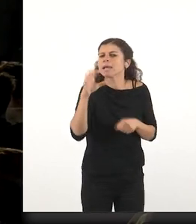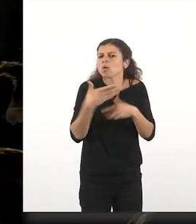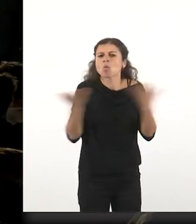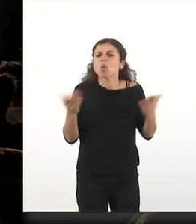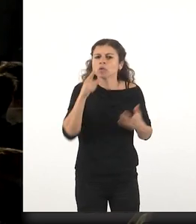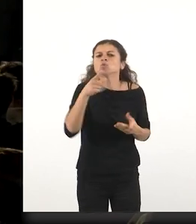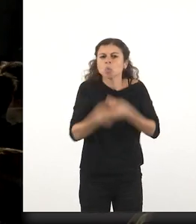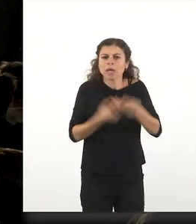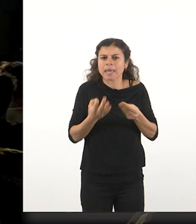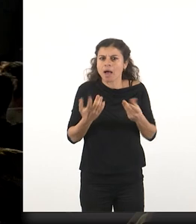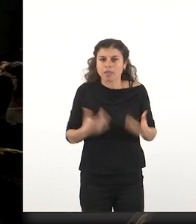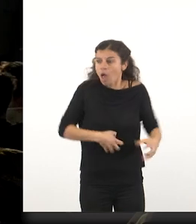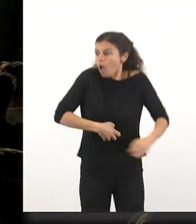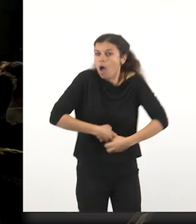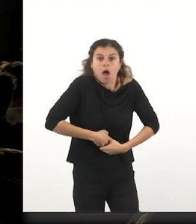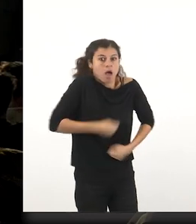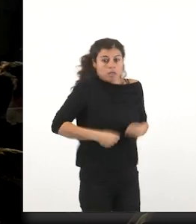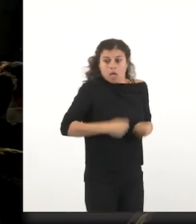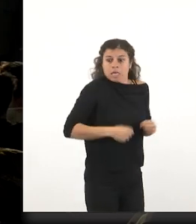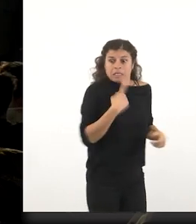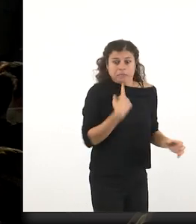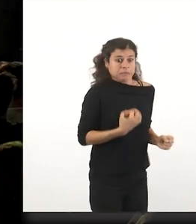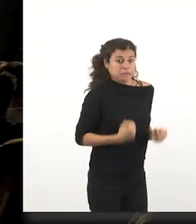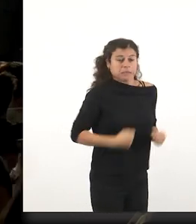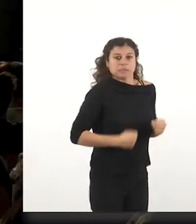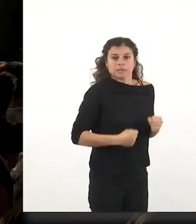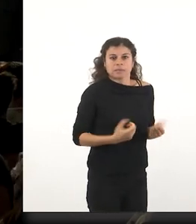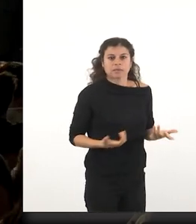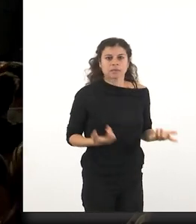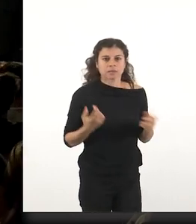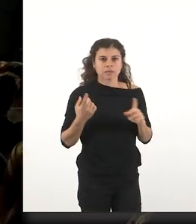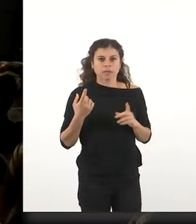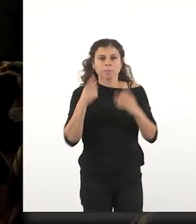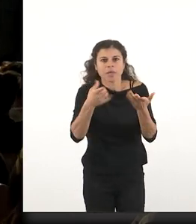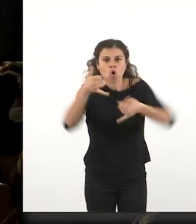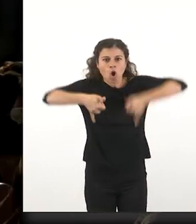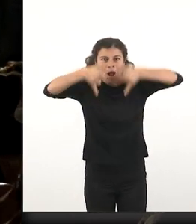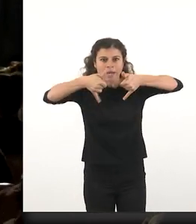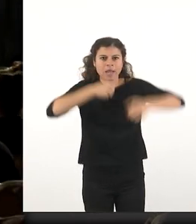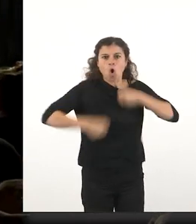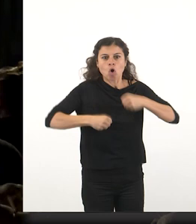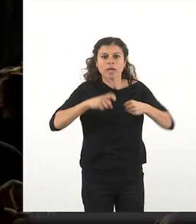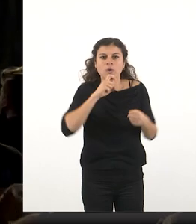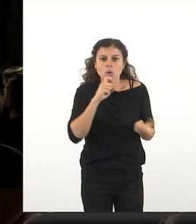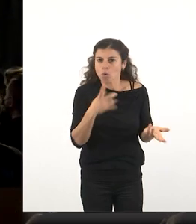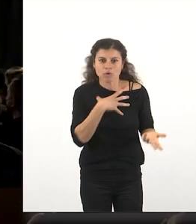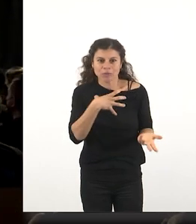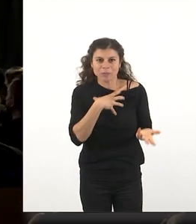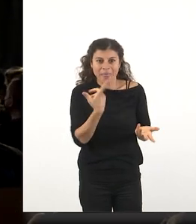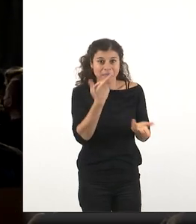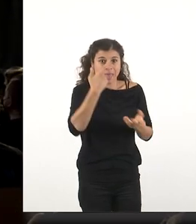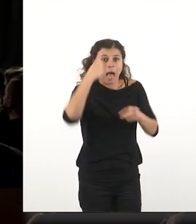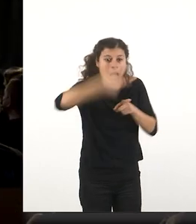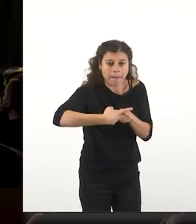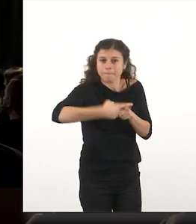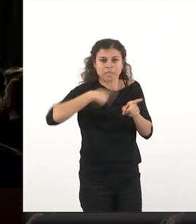primer impulso que te pega la boca, el estómago. ¡Ah, coño este! ¿Cuánto va a correr con esos tacones, Mari? Media calle. A la media calle el